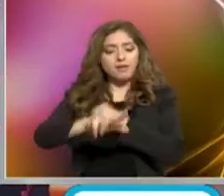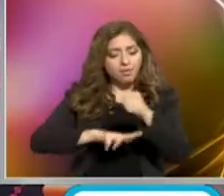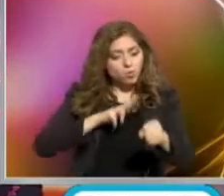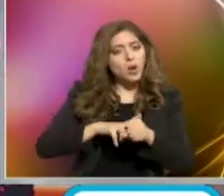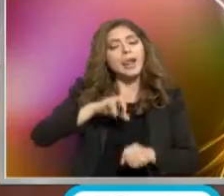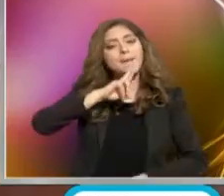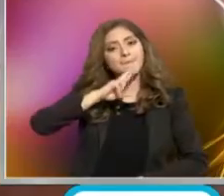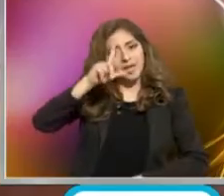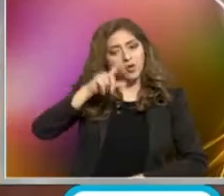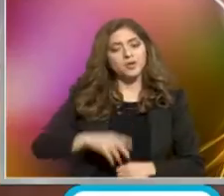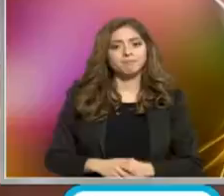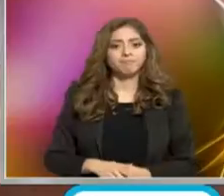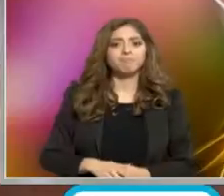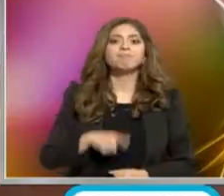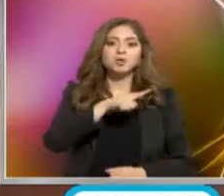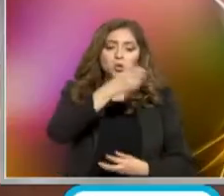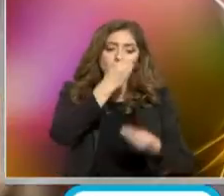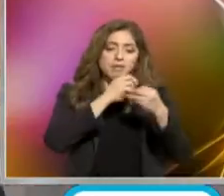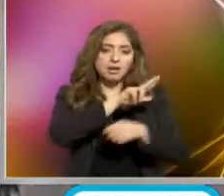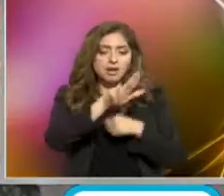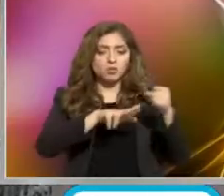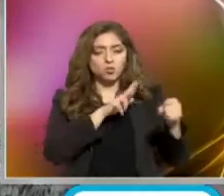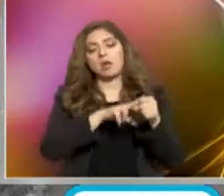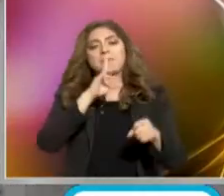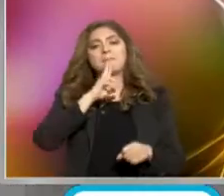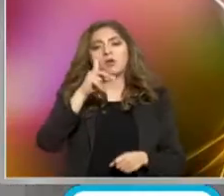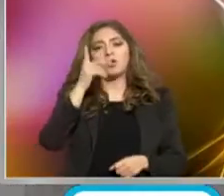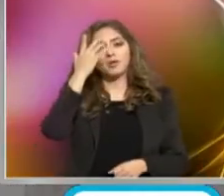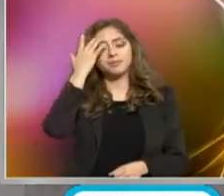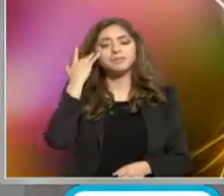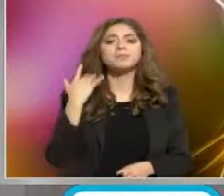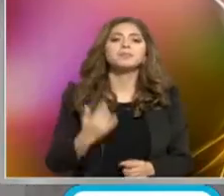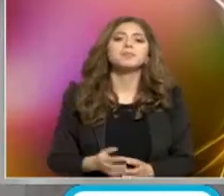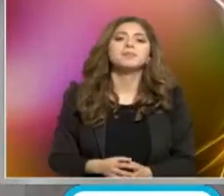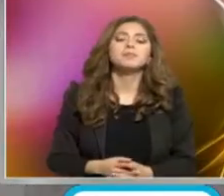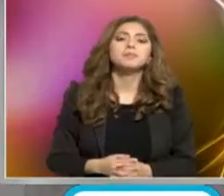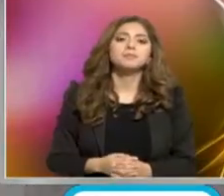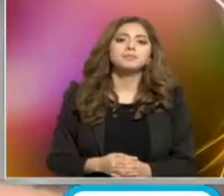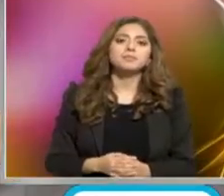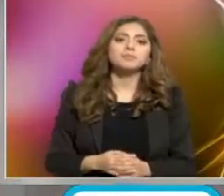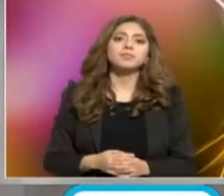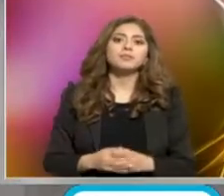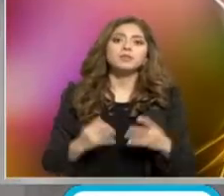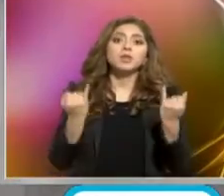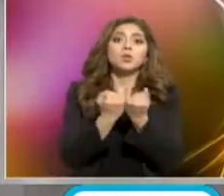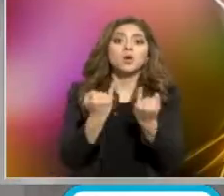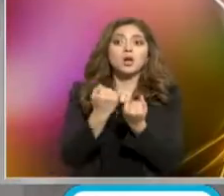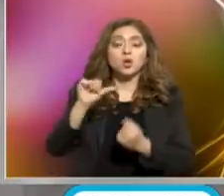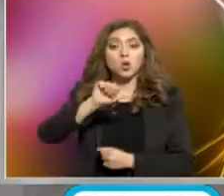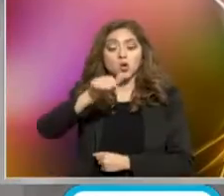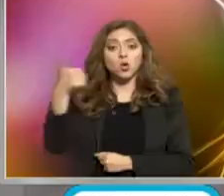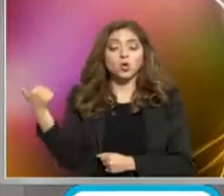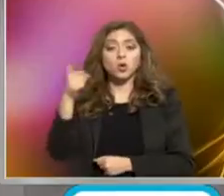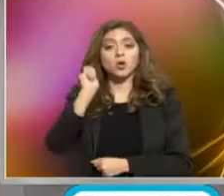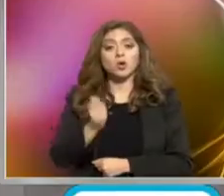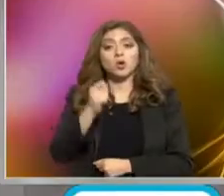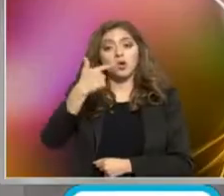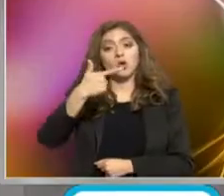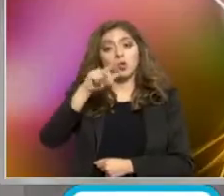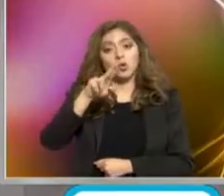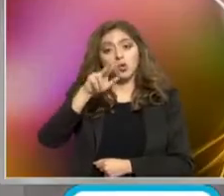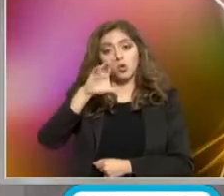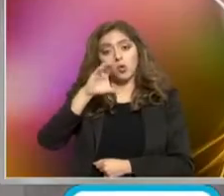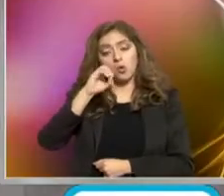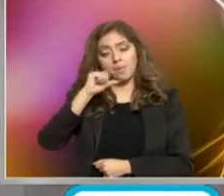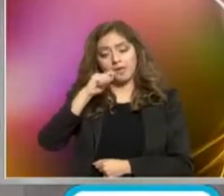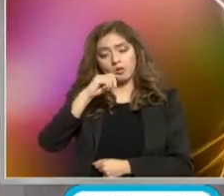ser mejor. Entre más natural, pues mejor será. ¿no, Sí, María? también, por ejemplo, hay los alimentos altamente procesados que contienen glutamato monosódico o